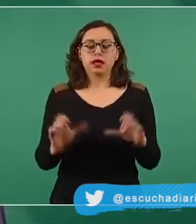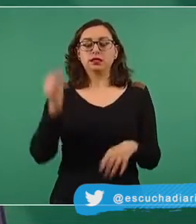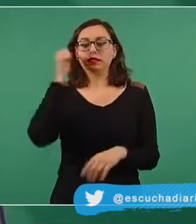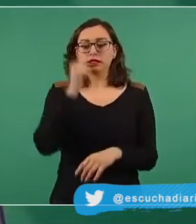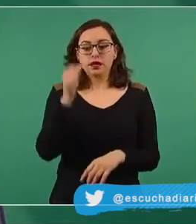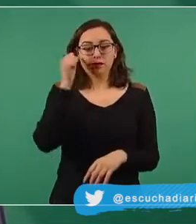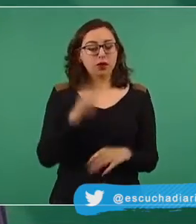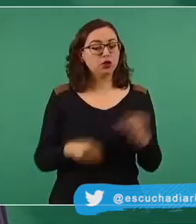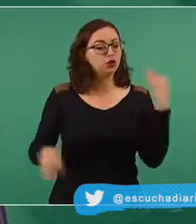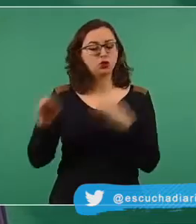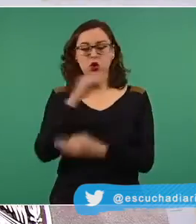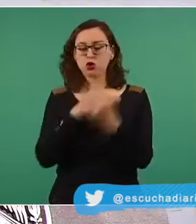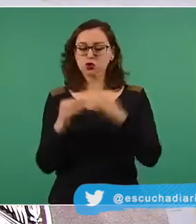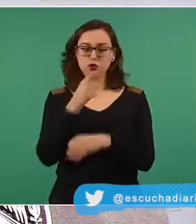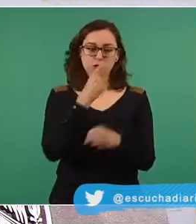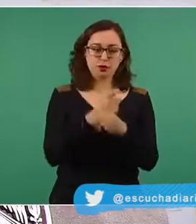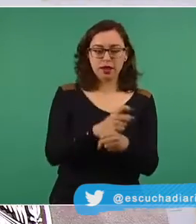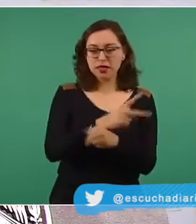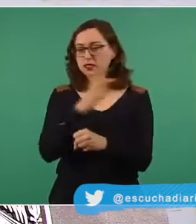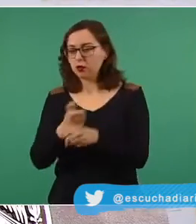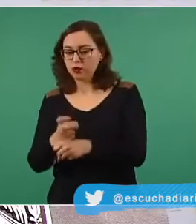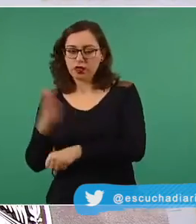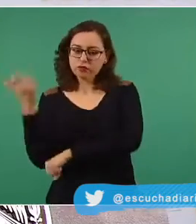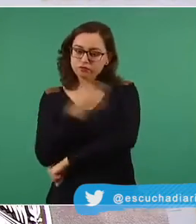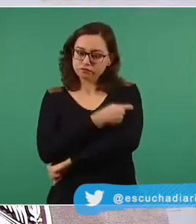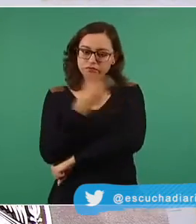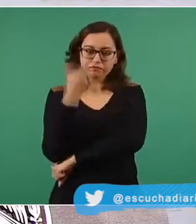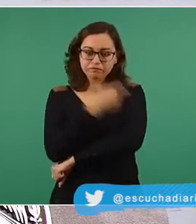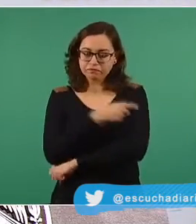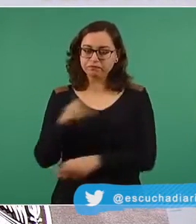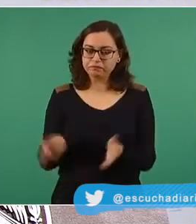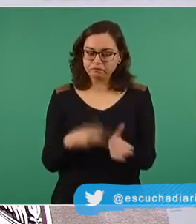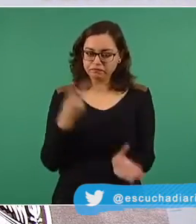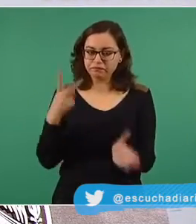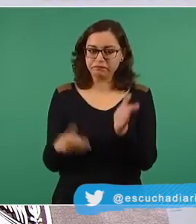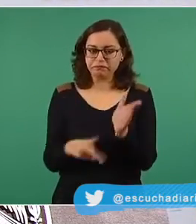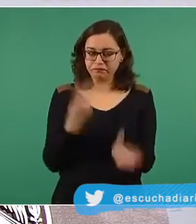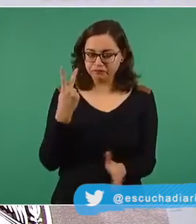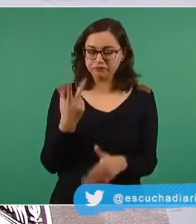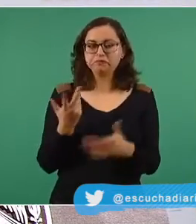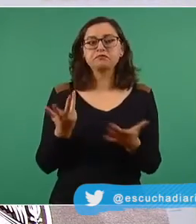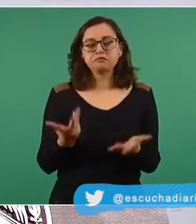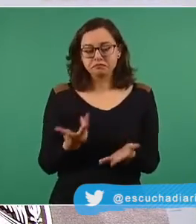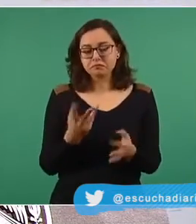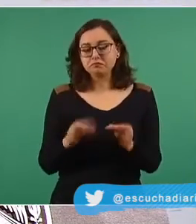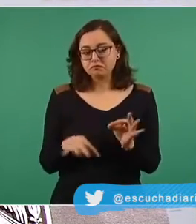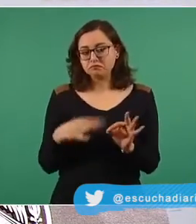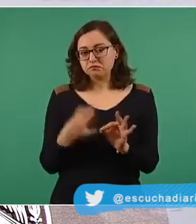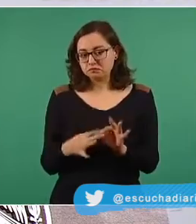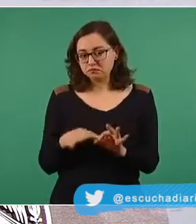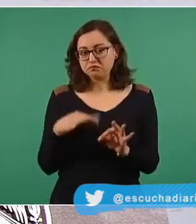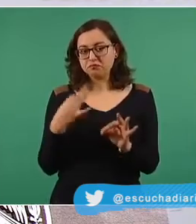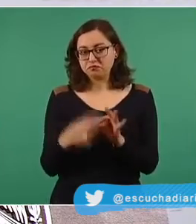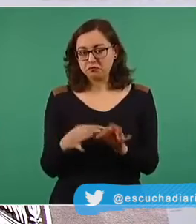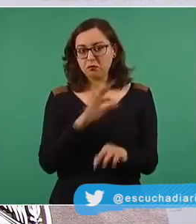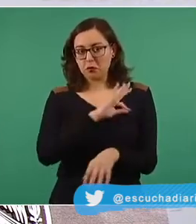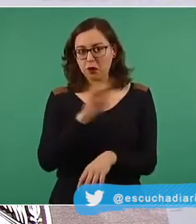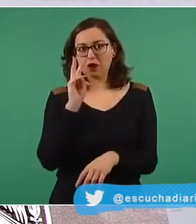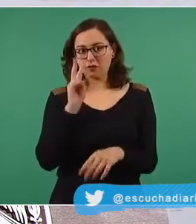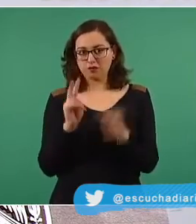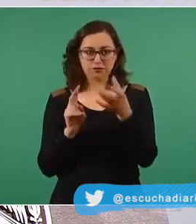18.847.261, es decir, 30%, cuentan con una aplicación. Las 32 entidades federativas reportan